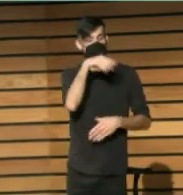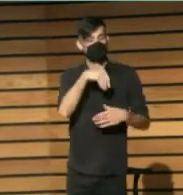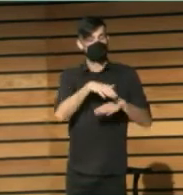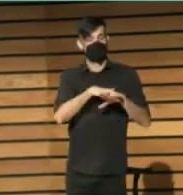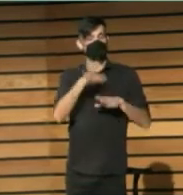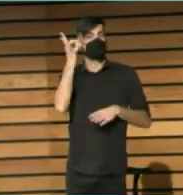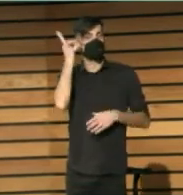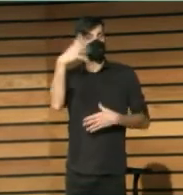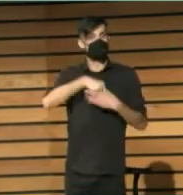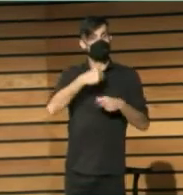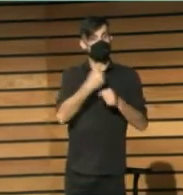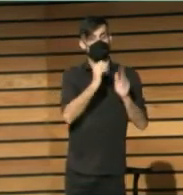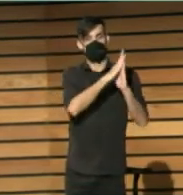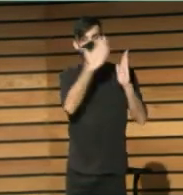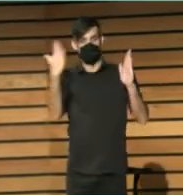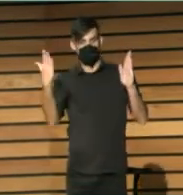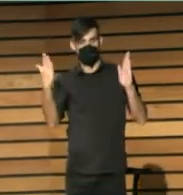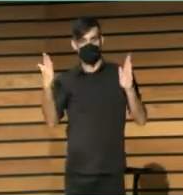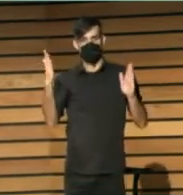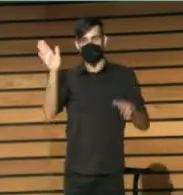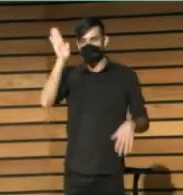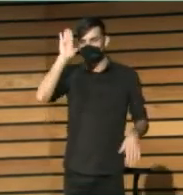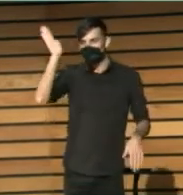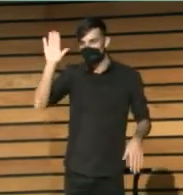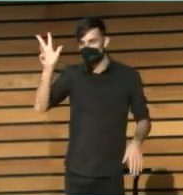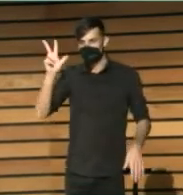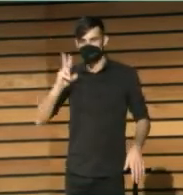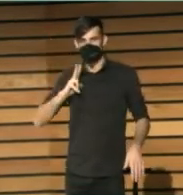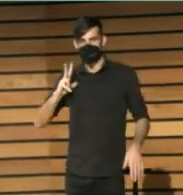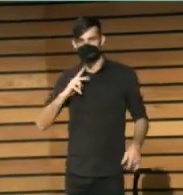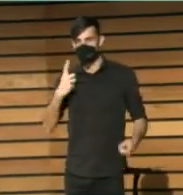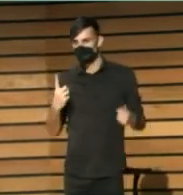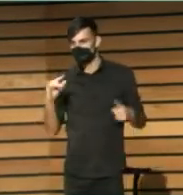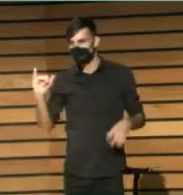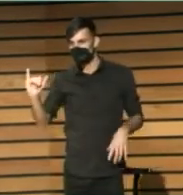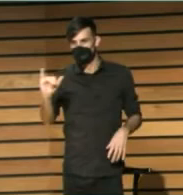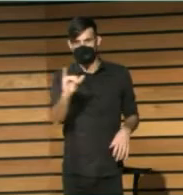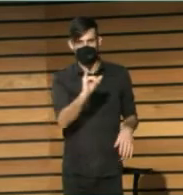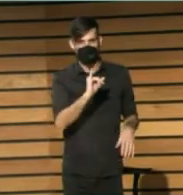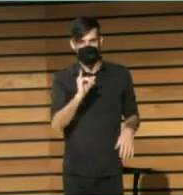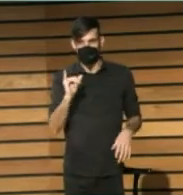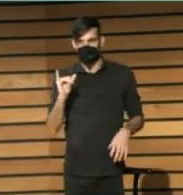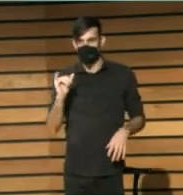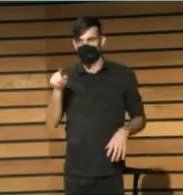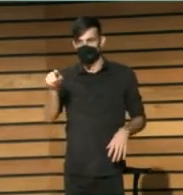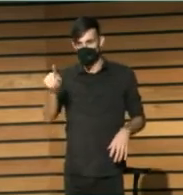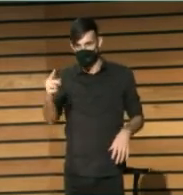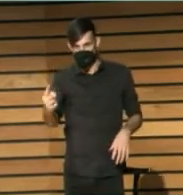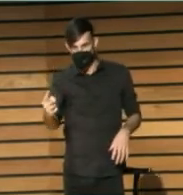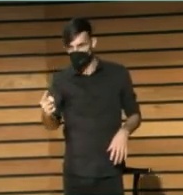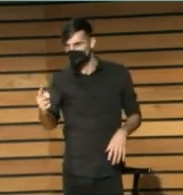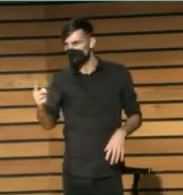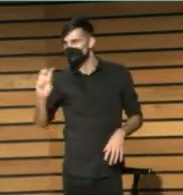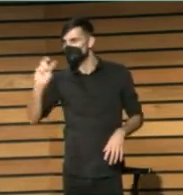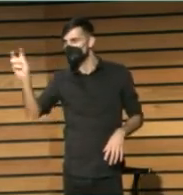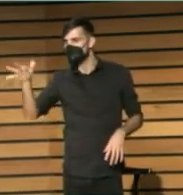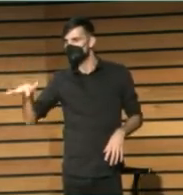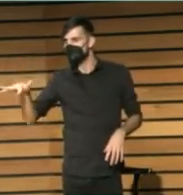a las que saludo cordialmente desde aquí. Alguna está por aquí. Ahí está una. La otra no sé dónde